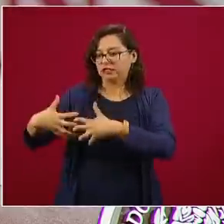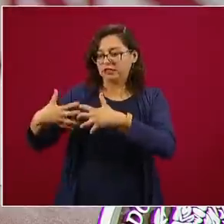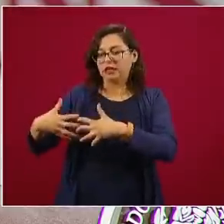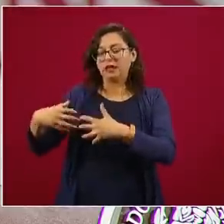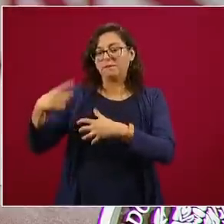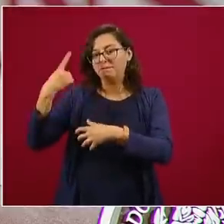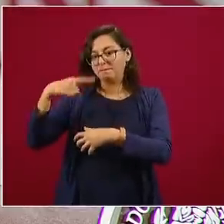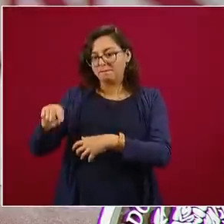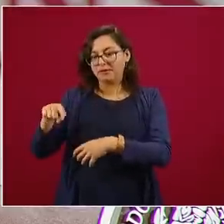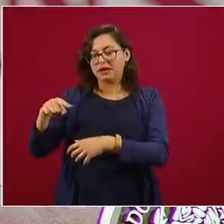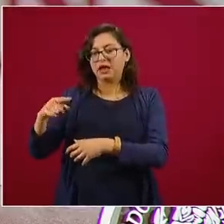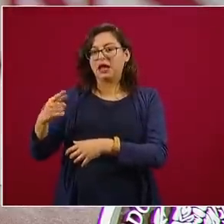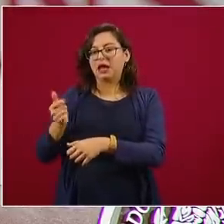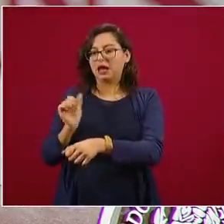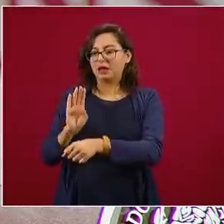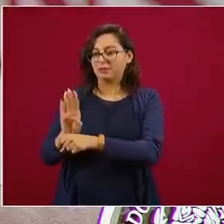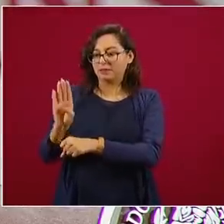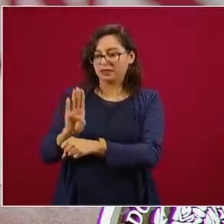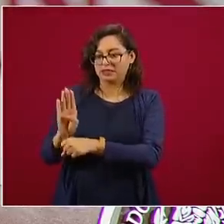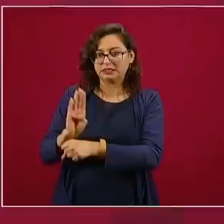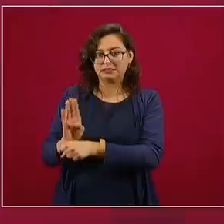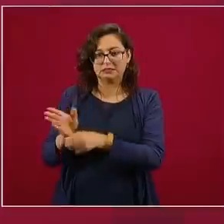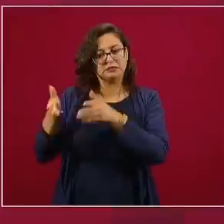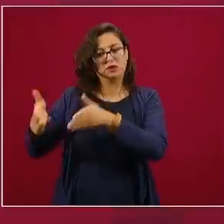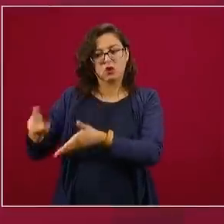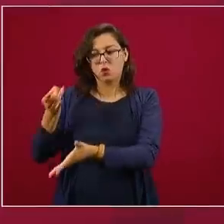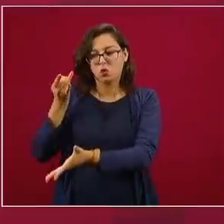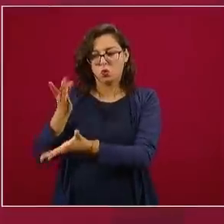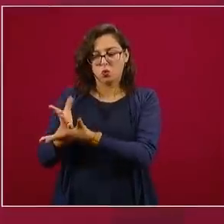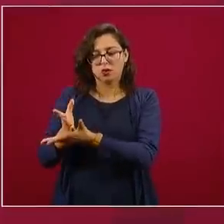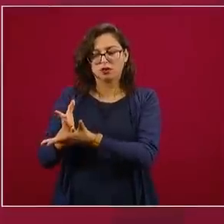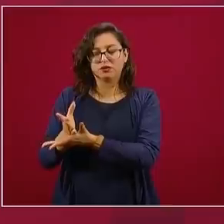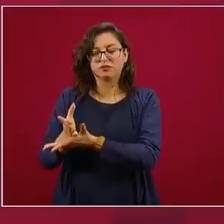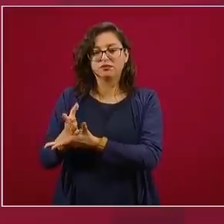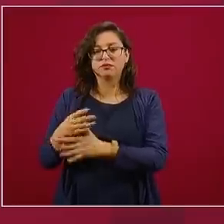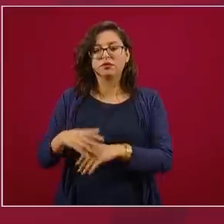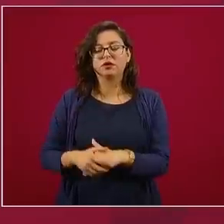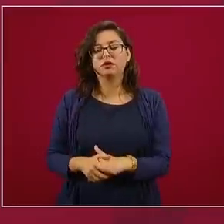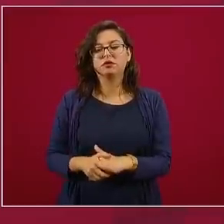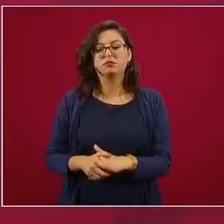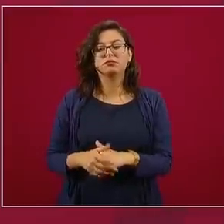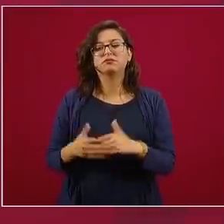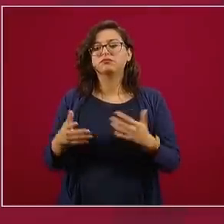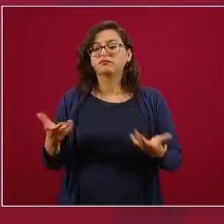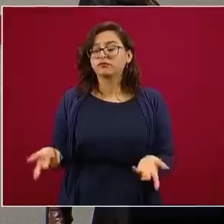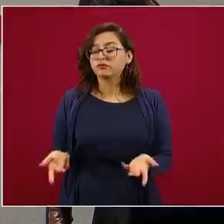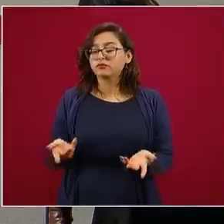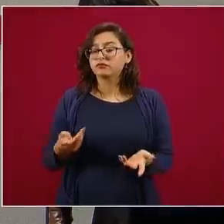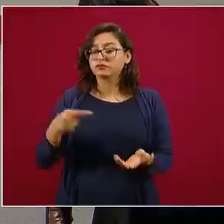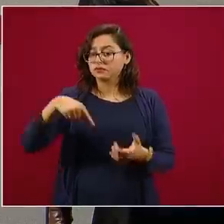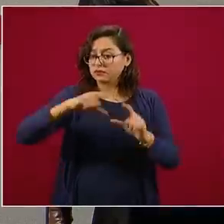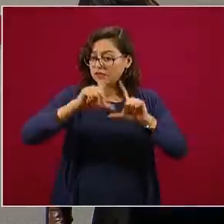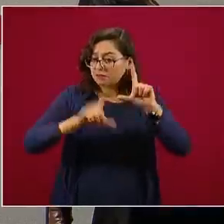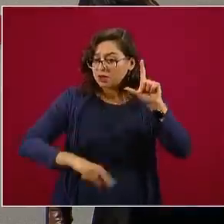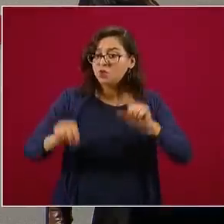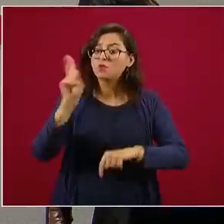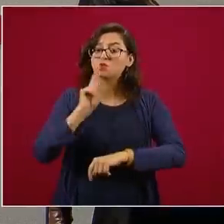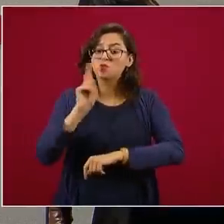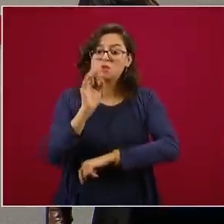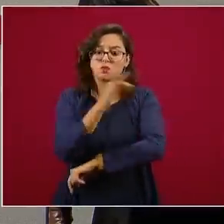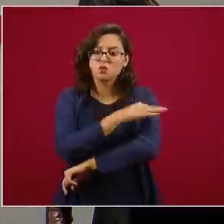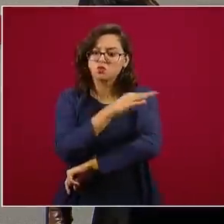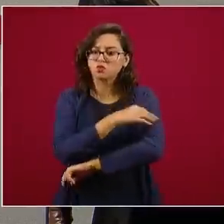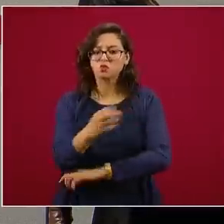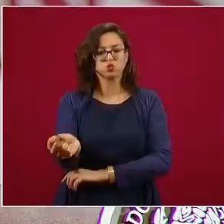América Latina, exclusivamente para Brasil. De momento no tenemos estudios clínicos establecidos en México, sin